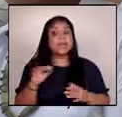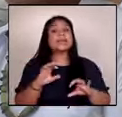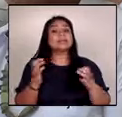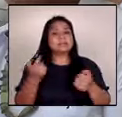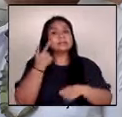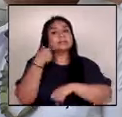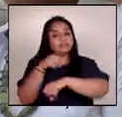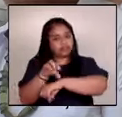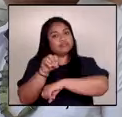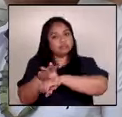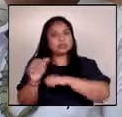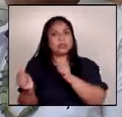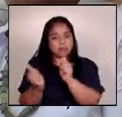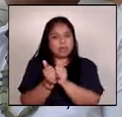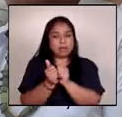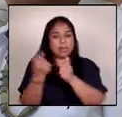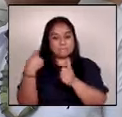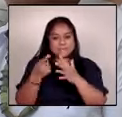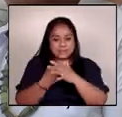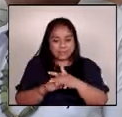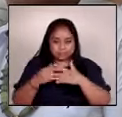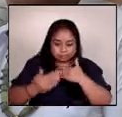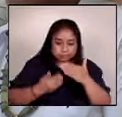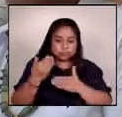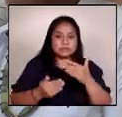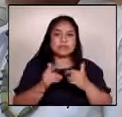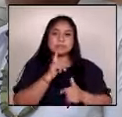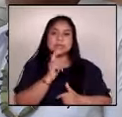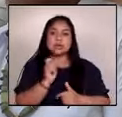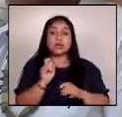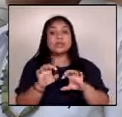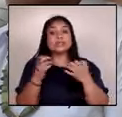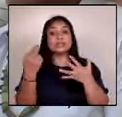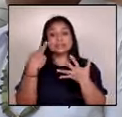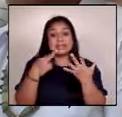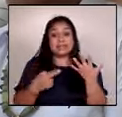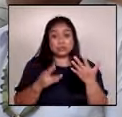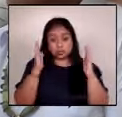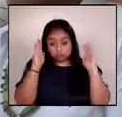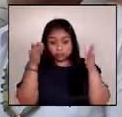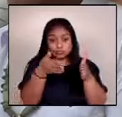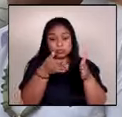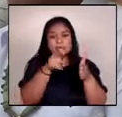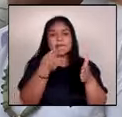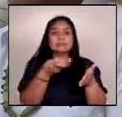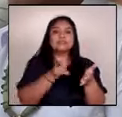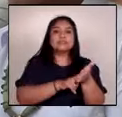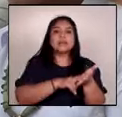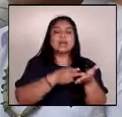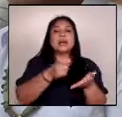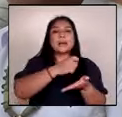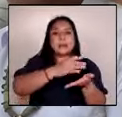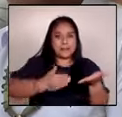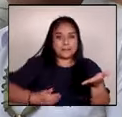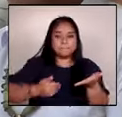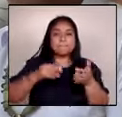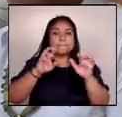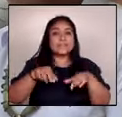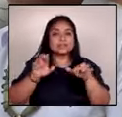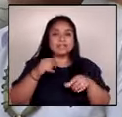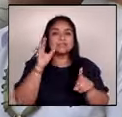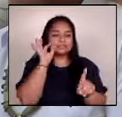que les demos ese acompañamiento para que arranquen con el pie derecho. Entonces los recursos de la ANAM se van a enfocar en contratar personas que cumplan